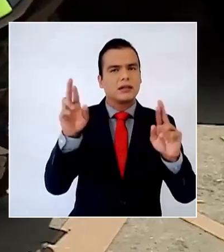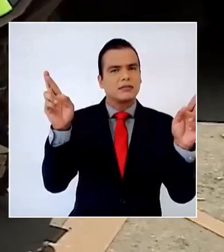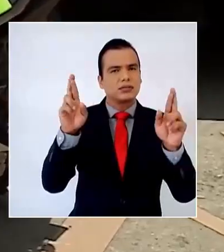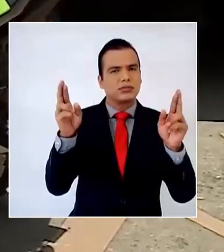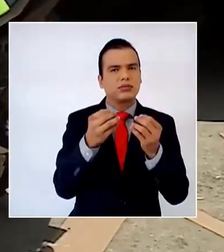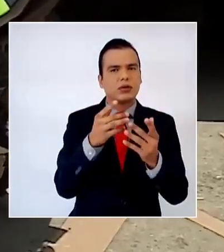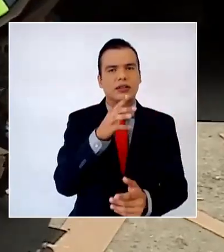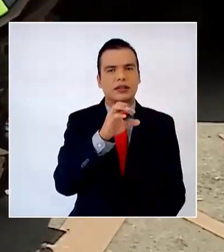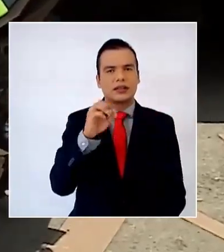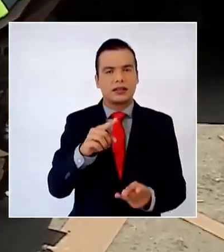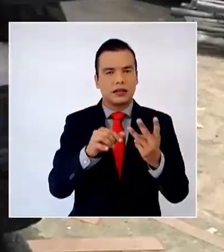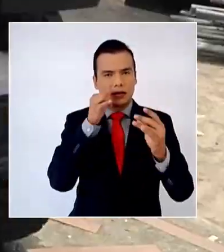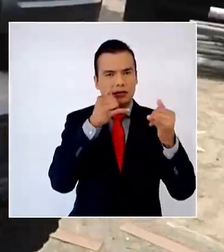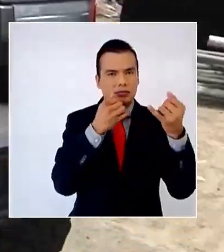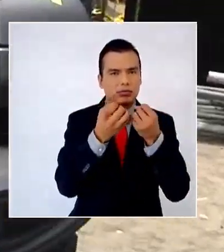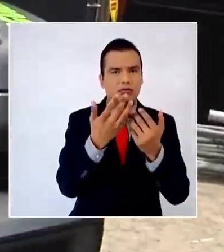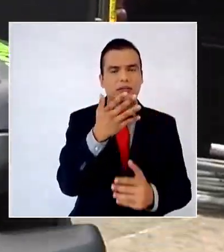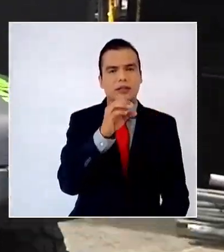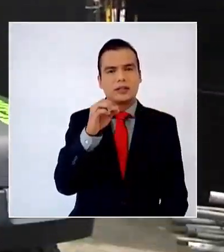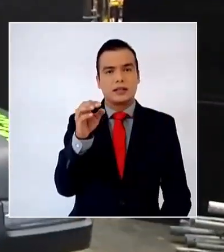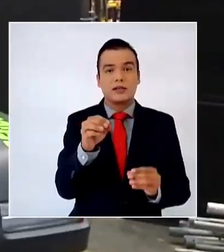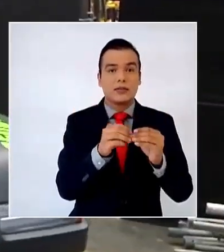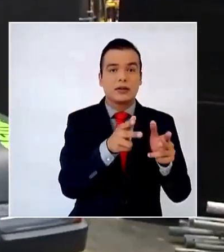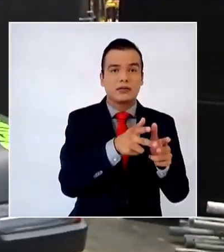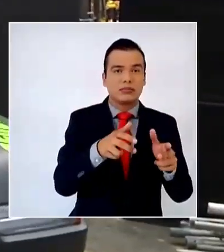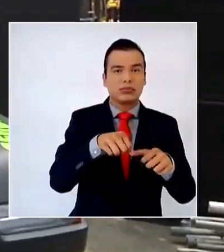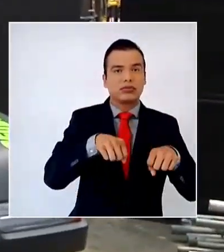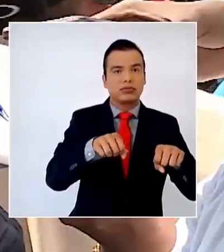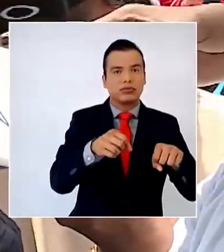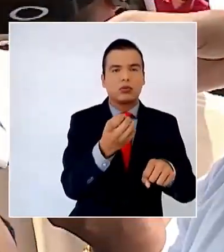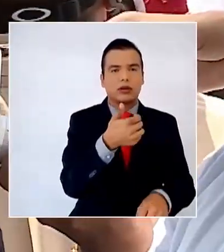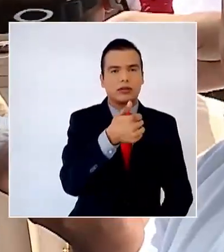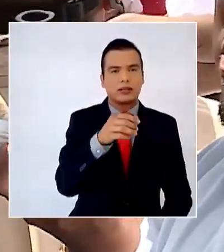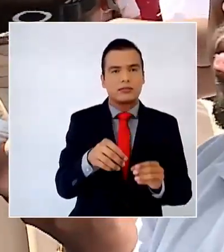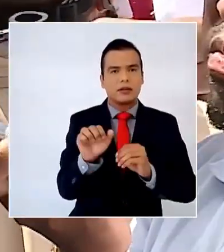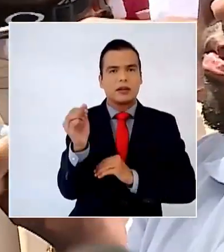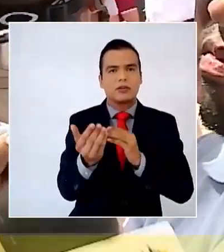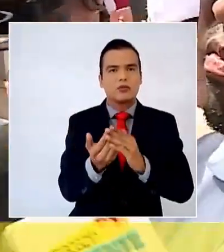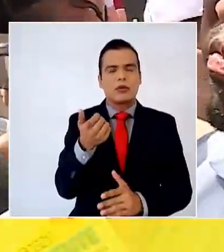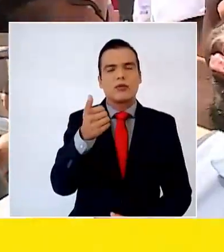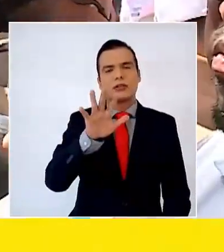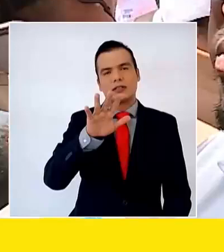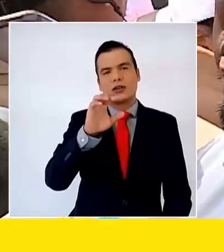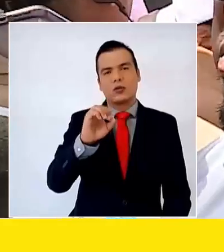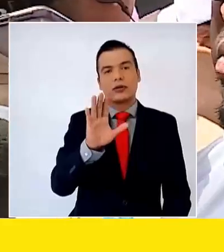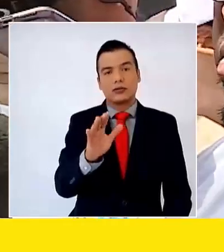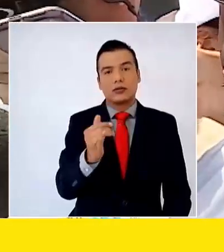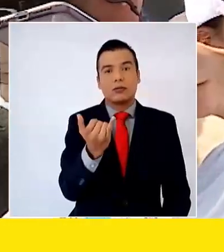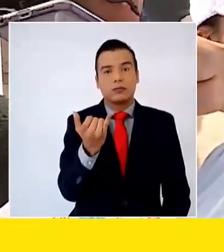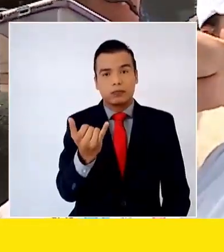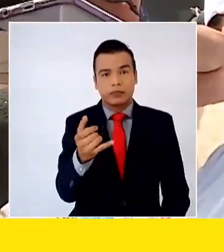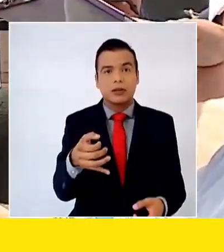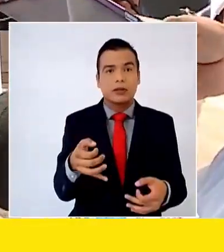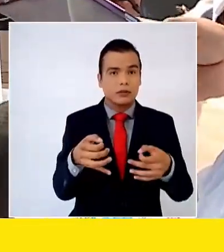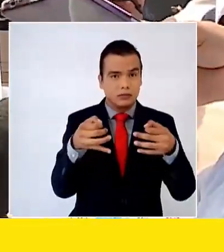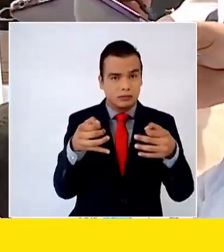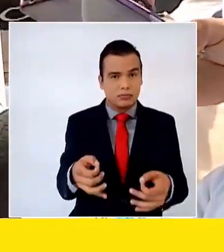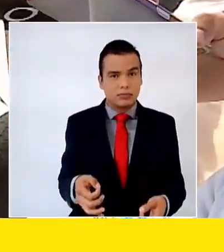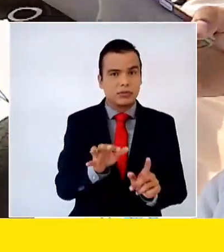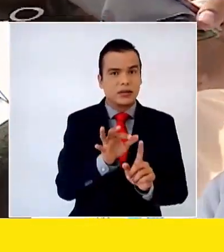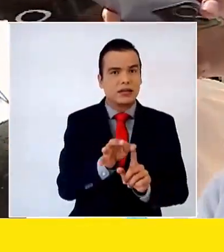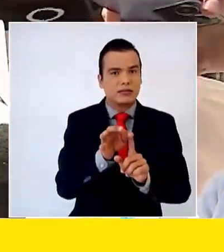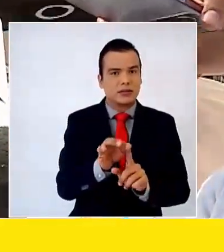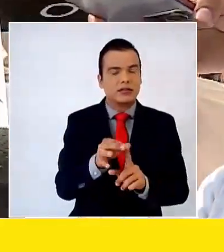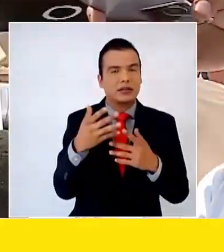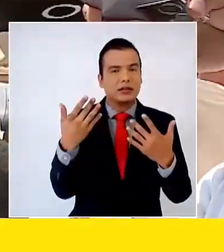10 motocicletas de reacción inmediata y 50 vehículos blindados. Son validadores que lo hemos traído, un coronel experto en